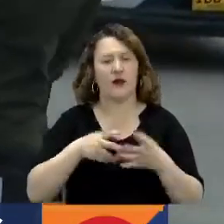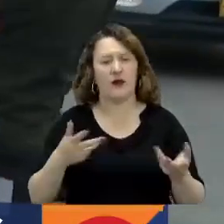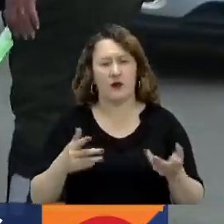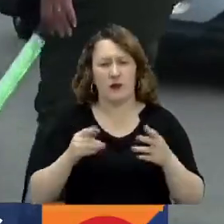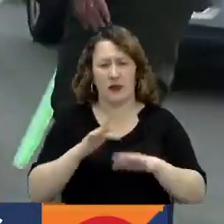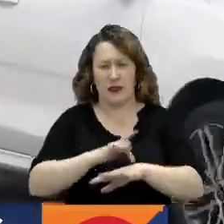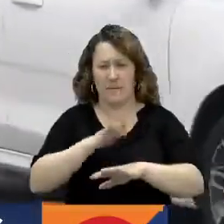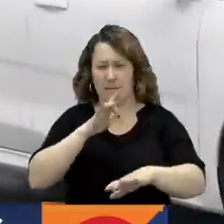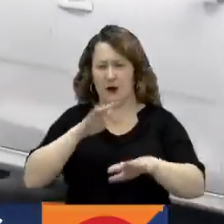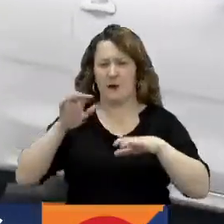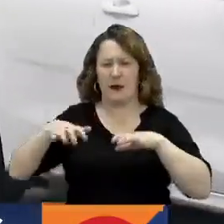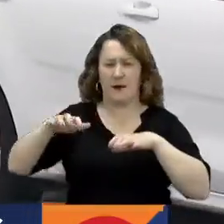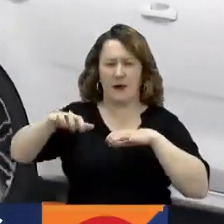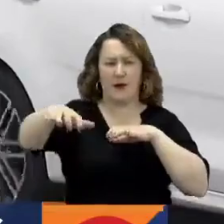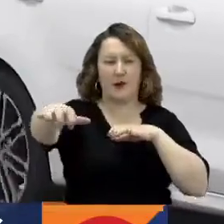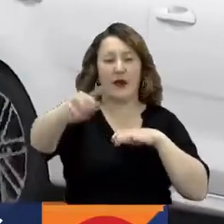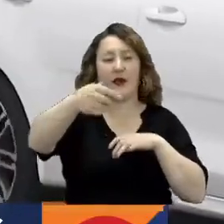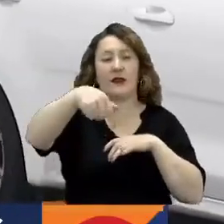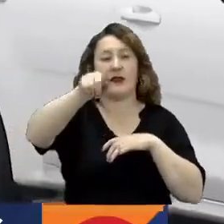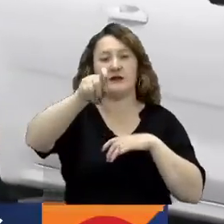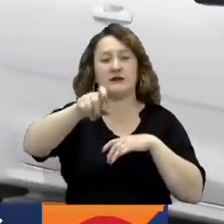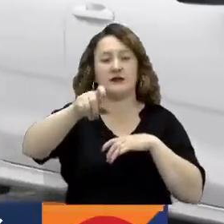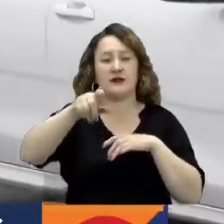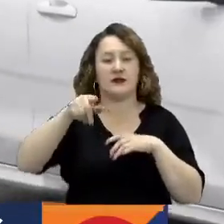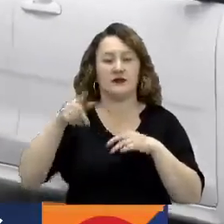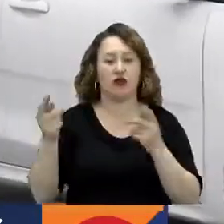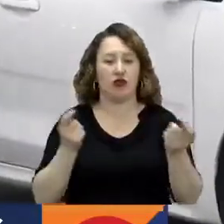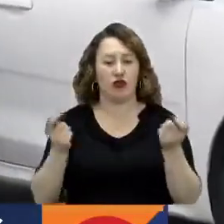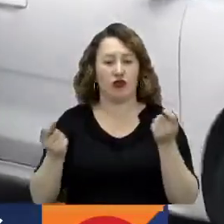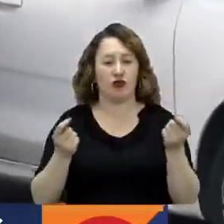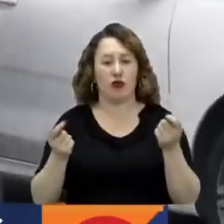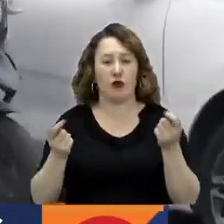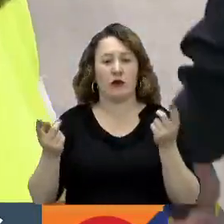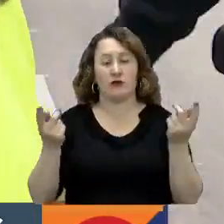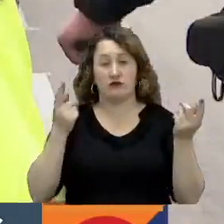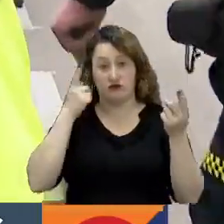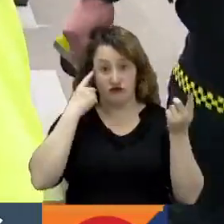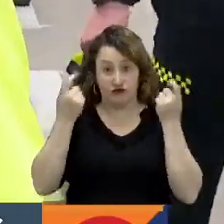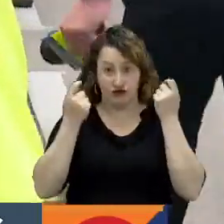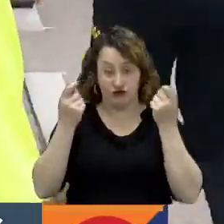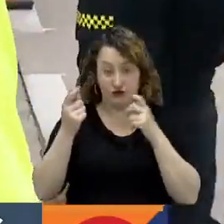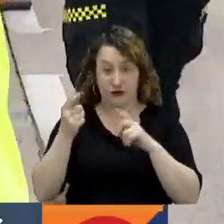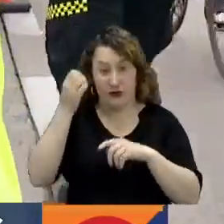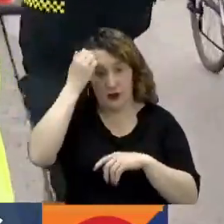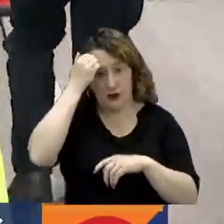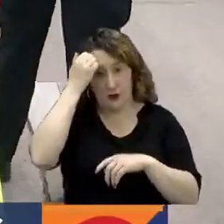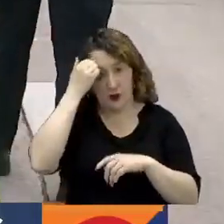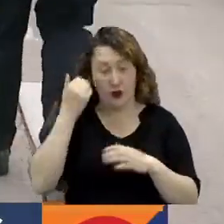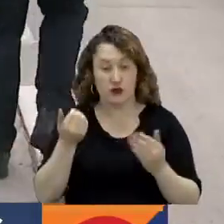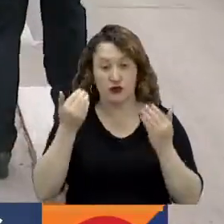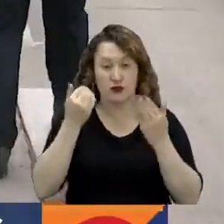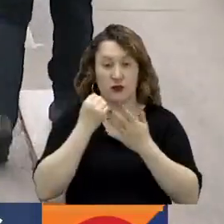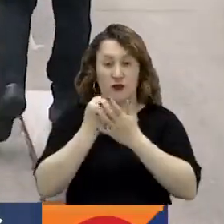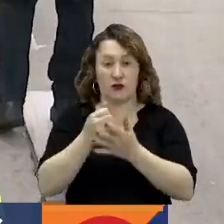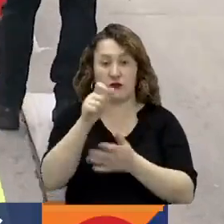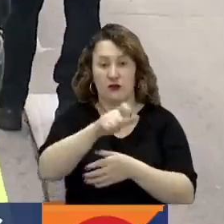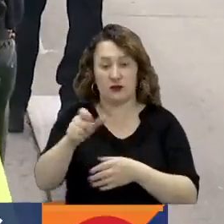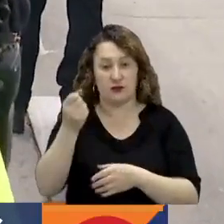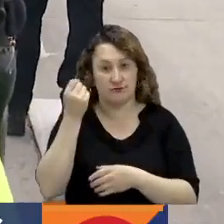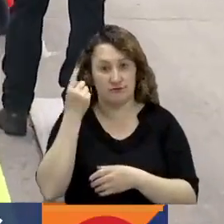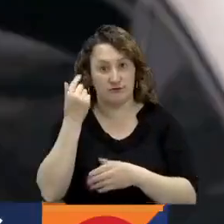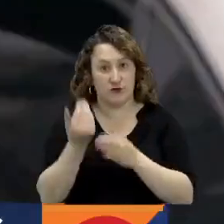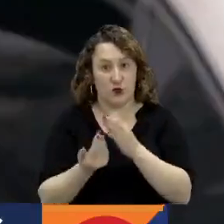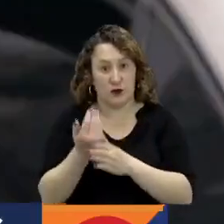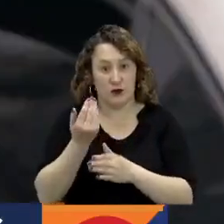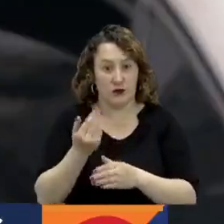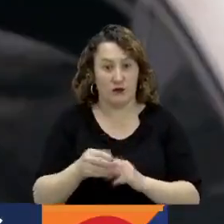muy temprano 16 puestos de control en toda la ciudad para implementar estrategias pedagógicas que permitan que los conductores entiendan mejor la nueva